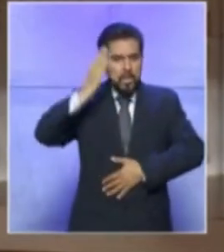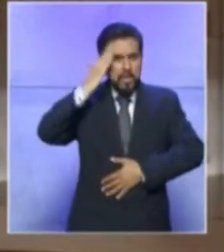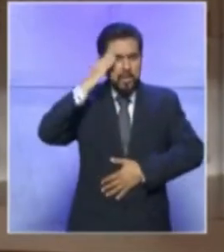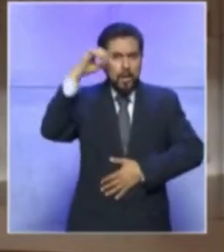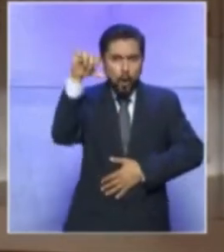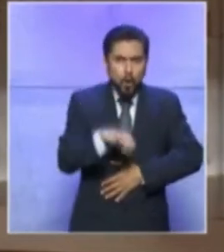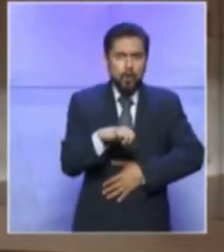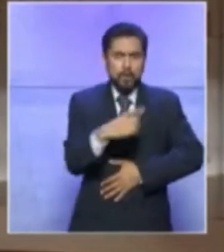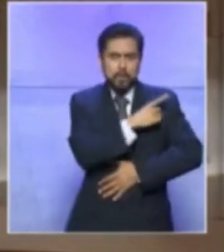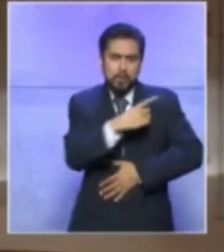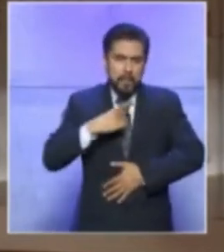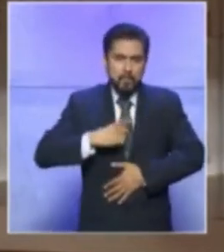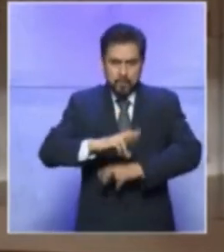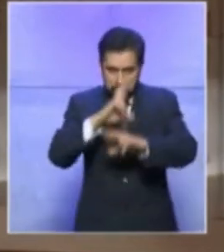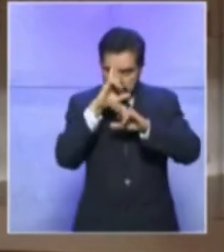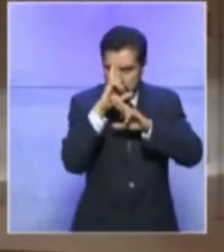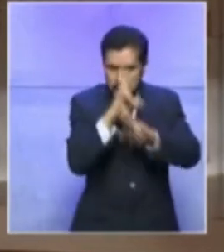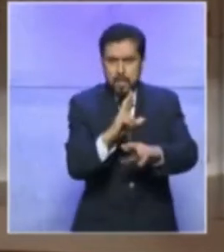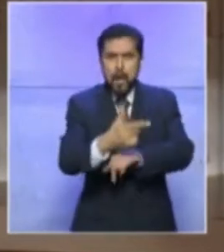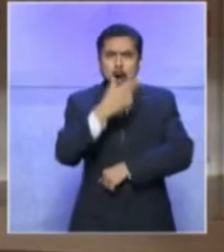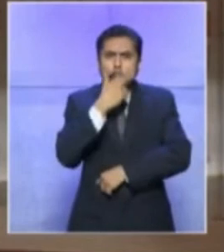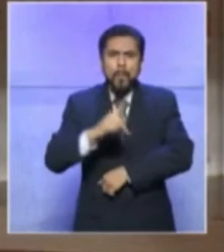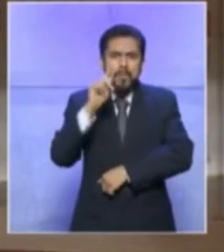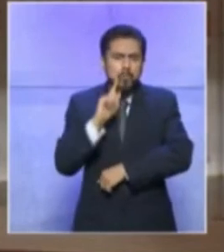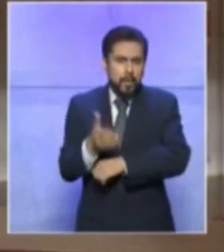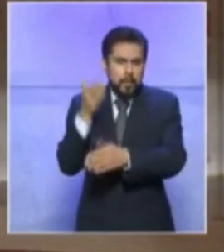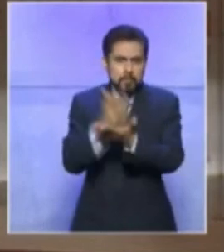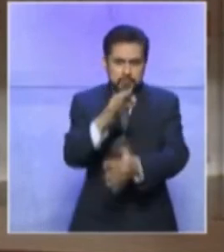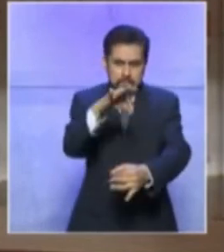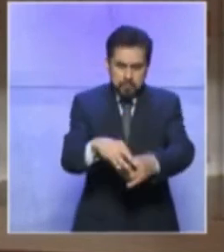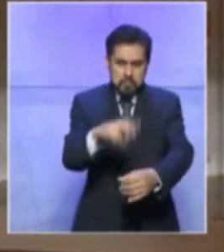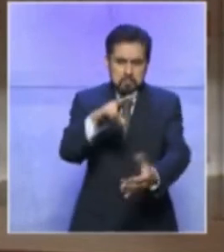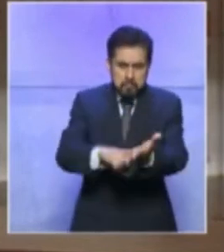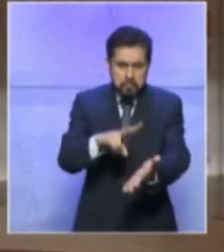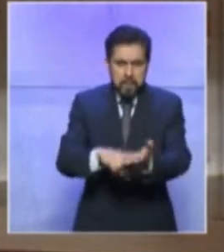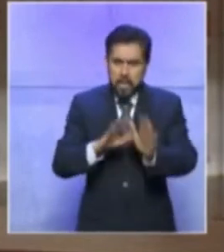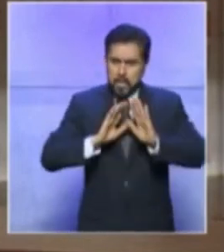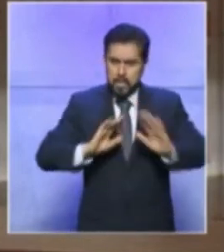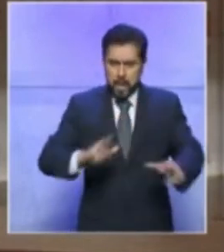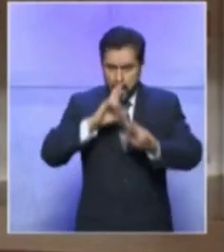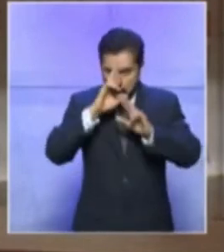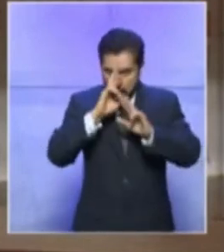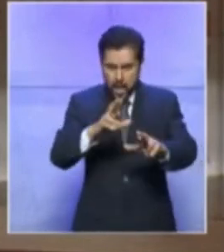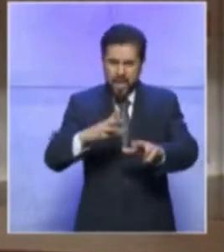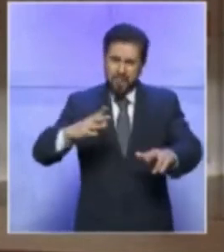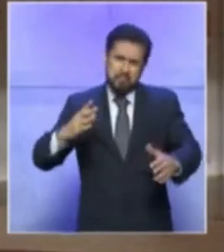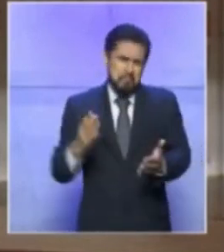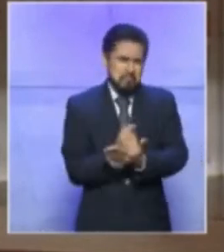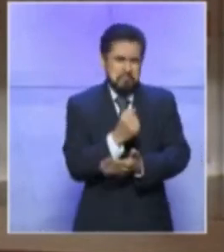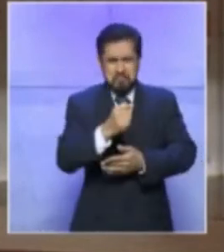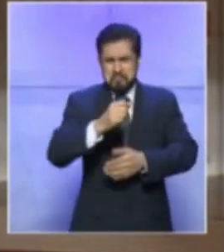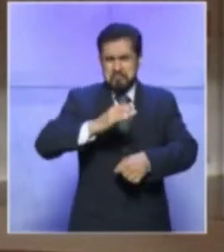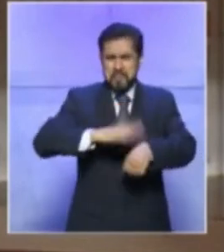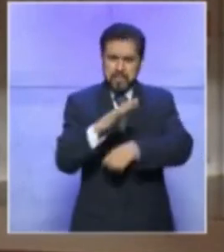con nuestro deber de garantizar que la voluntad popular expresada en las urnas a través de una abrumadora participación